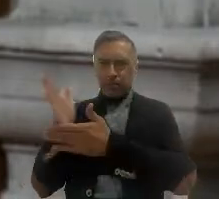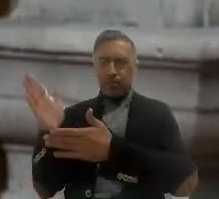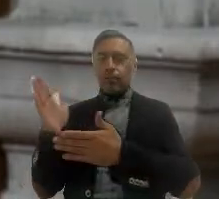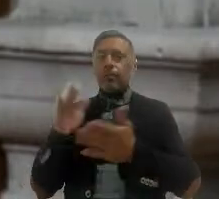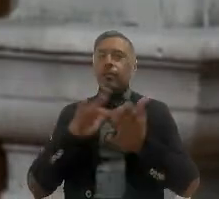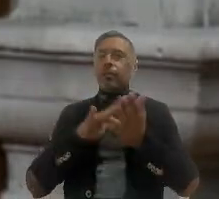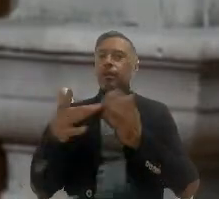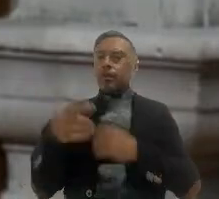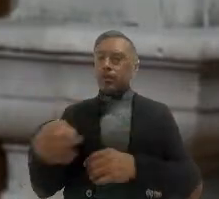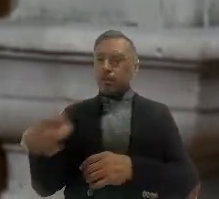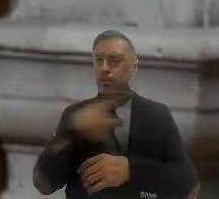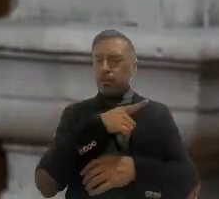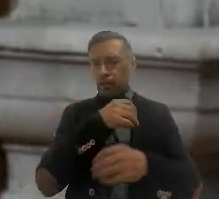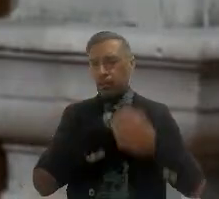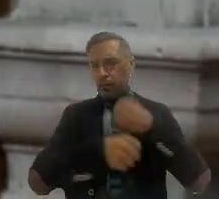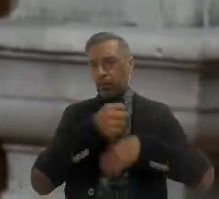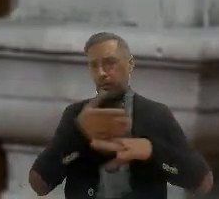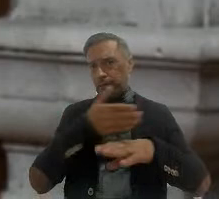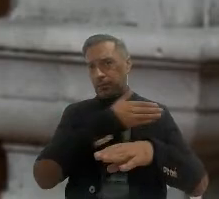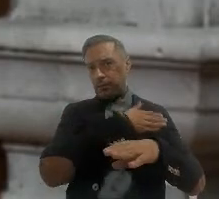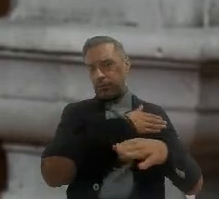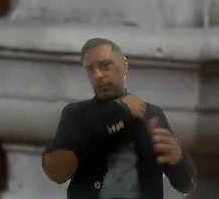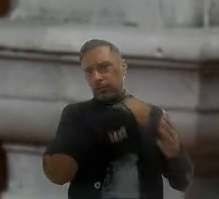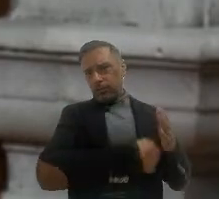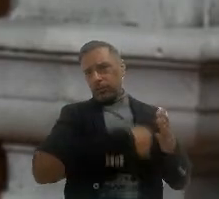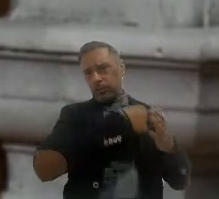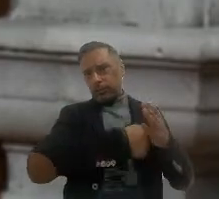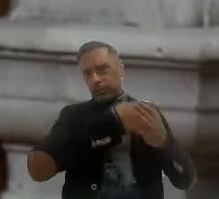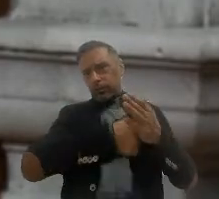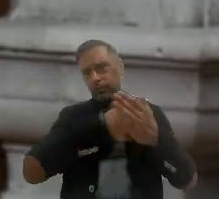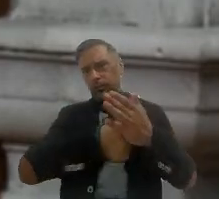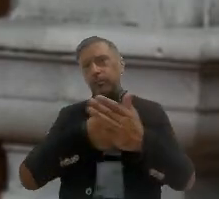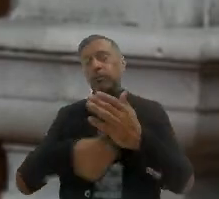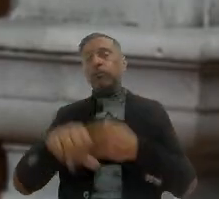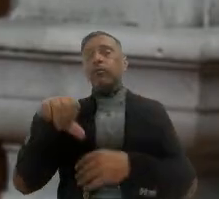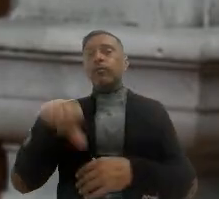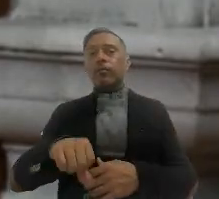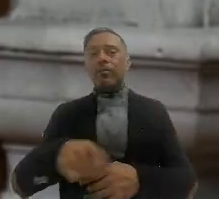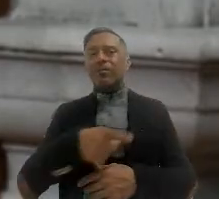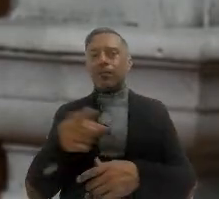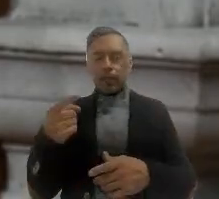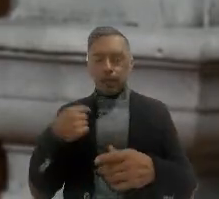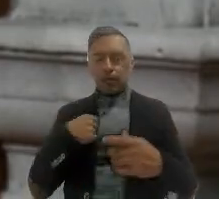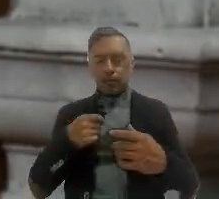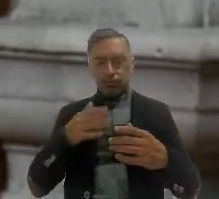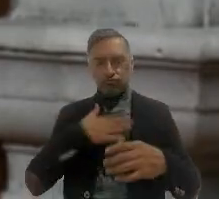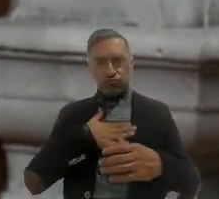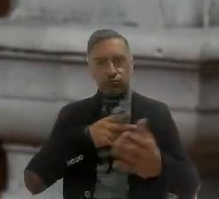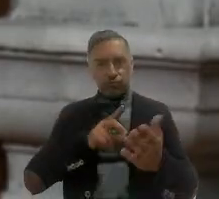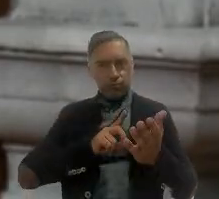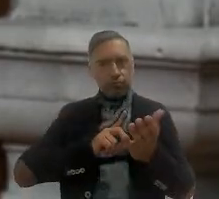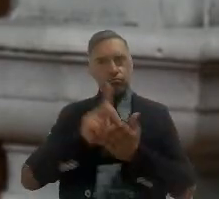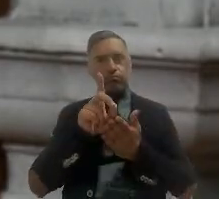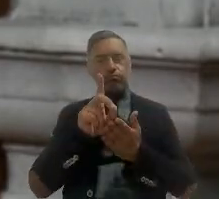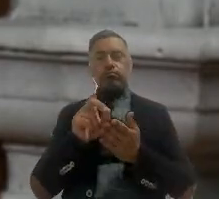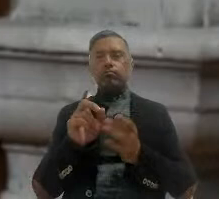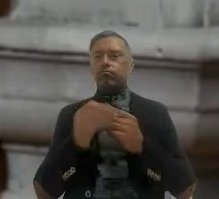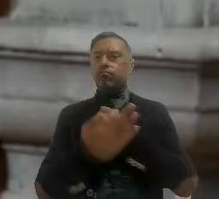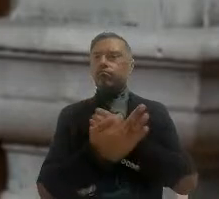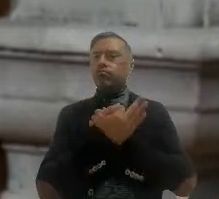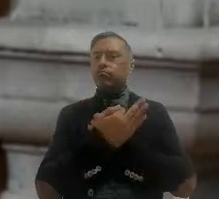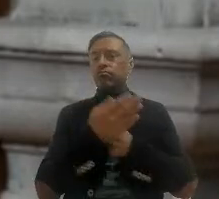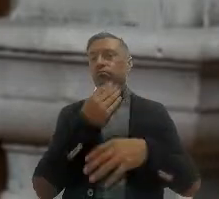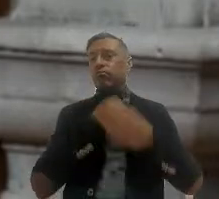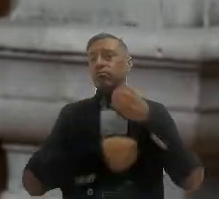historia para que hoy en día nosotros podamos gozar de los derechos que por mucho tiempo nos fueron negados.